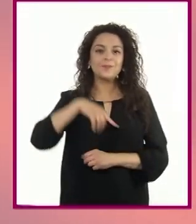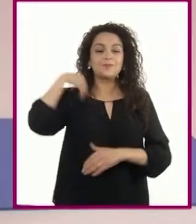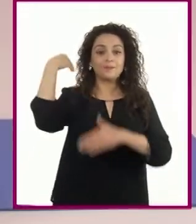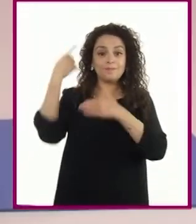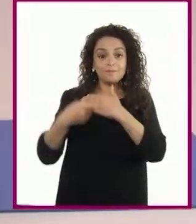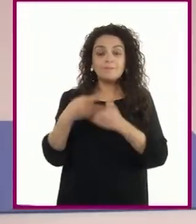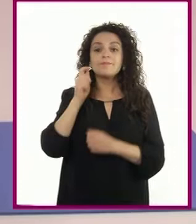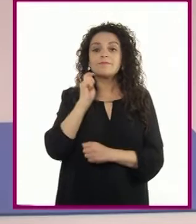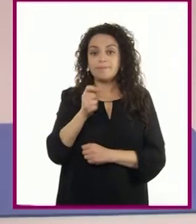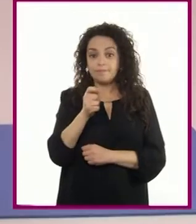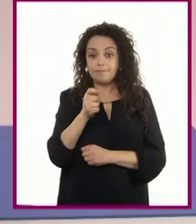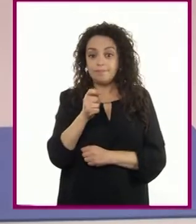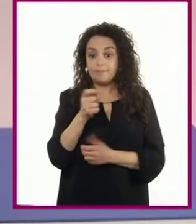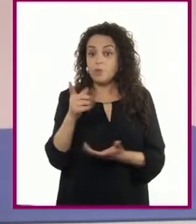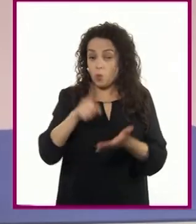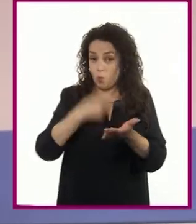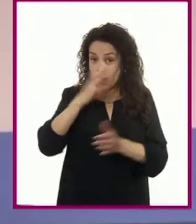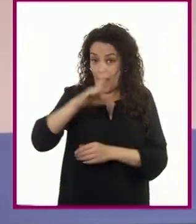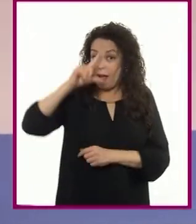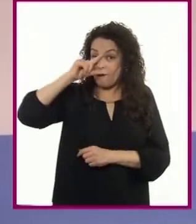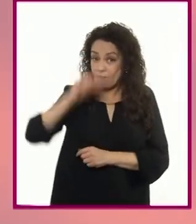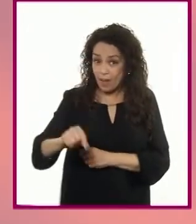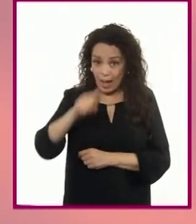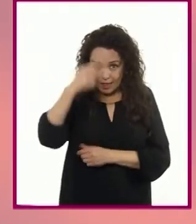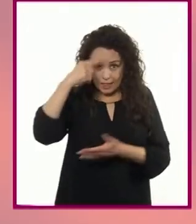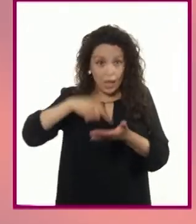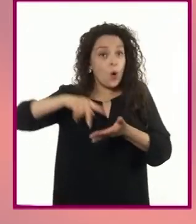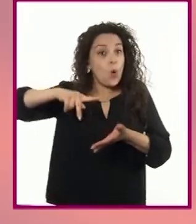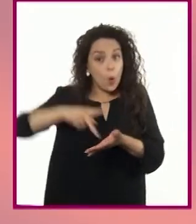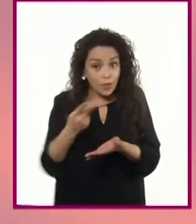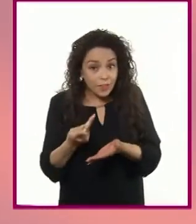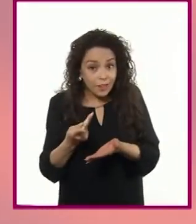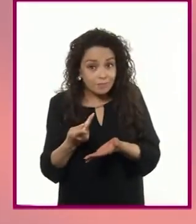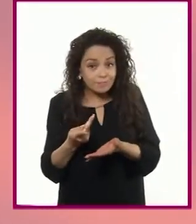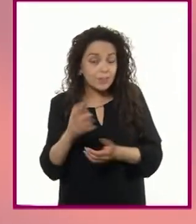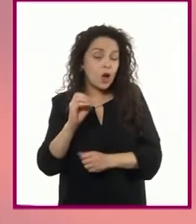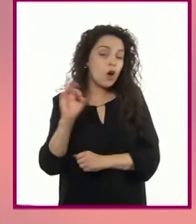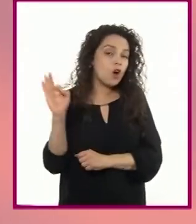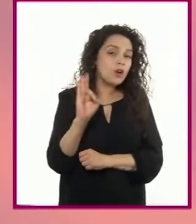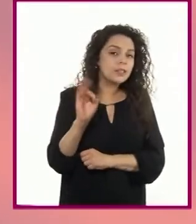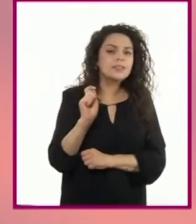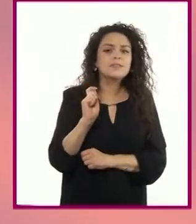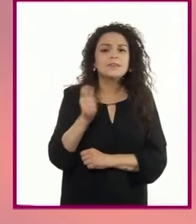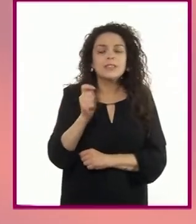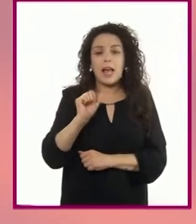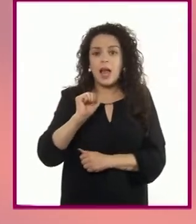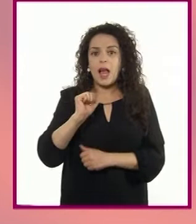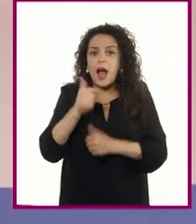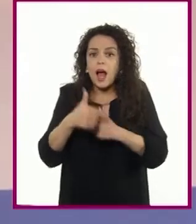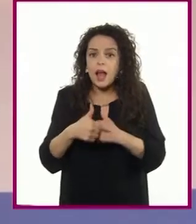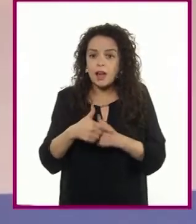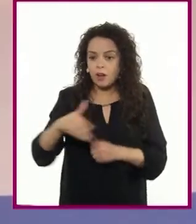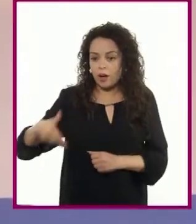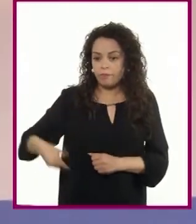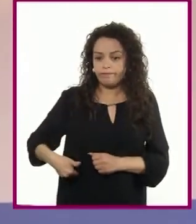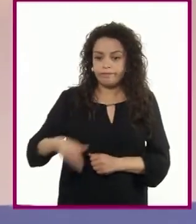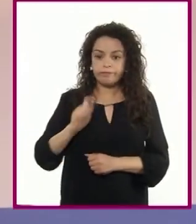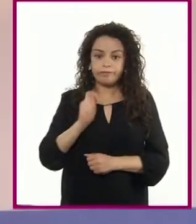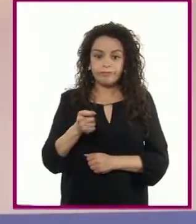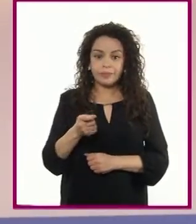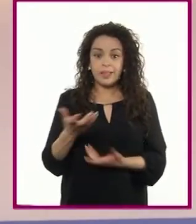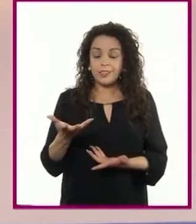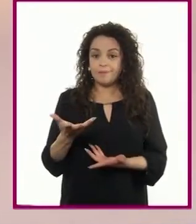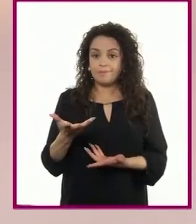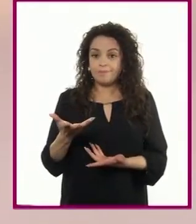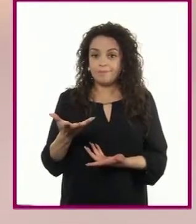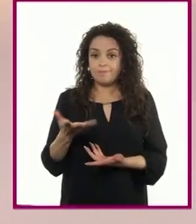porque piensan que si fallaron una vez, volverán a fallar. O quizá han tenido una lesión que les limita a esforzarse. O,